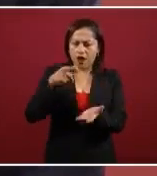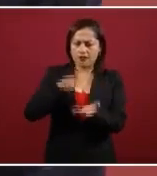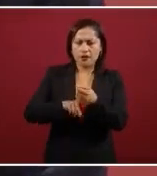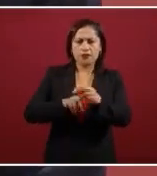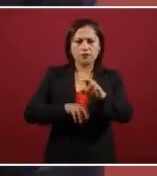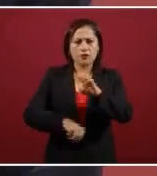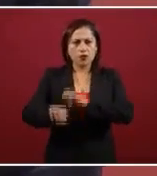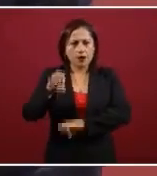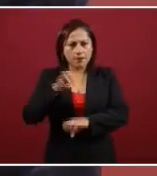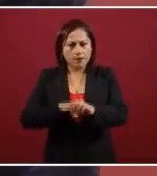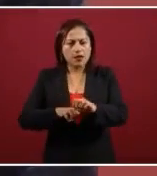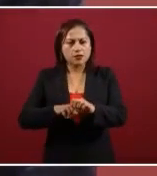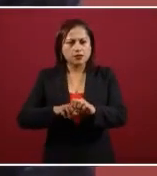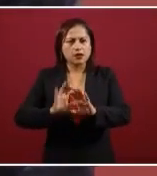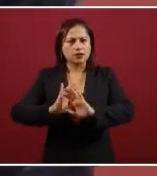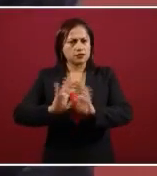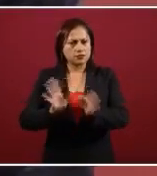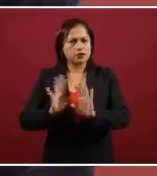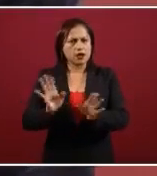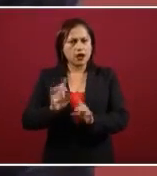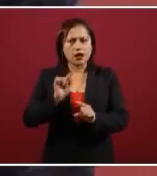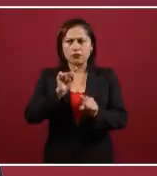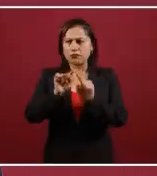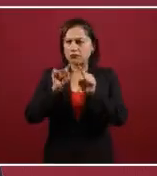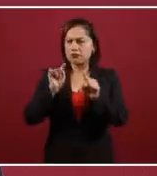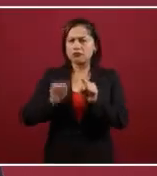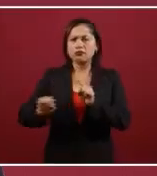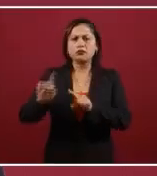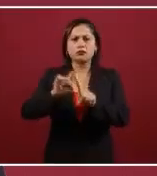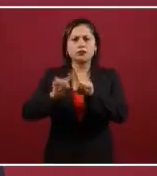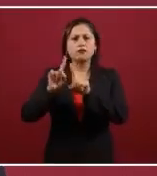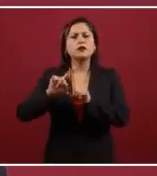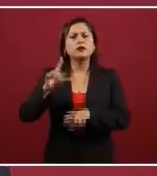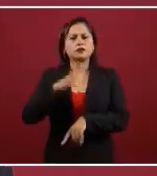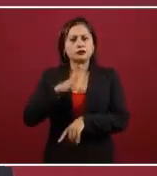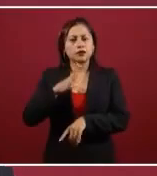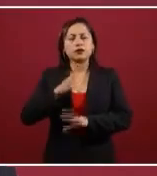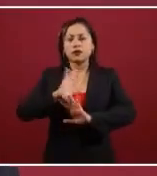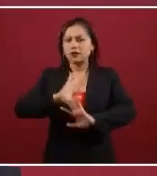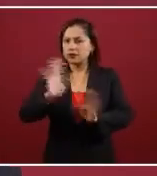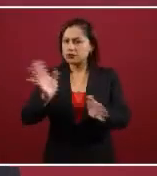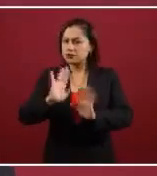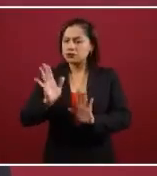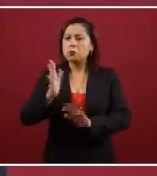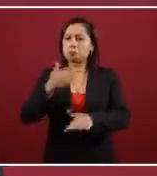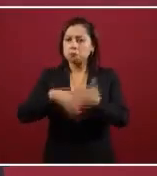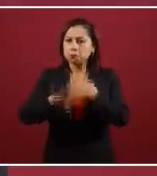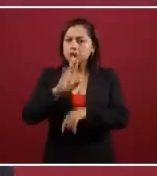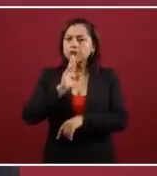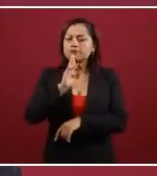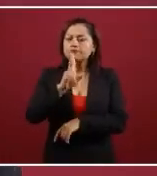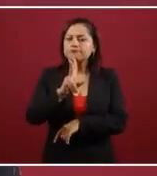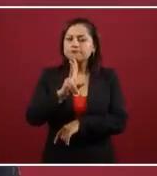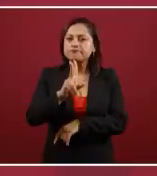se ha avanzado mucho en este sentido. En nuestro país